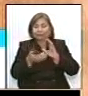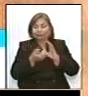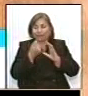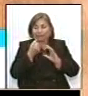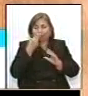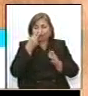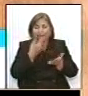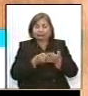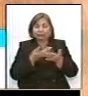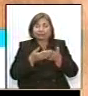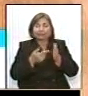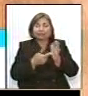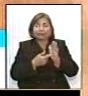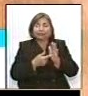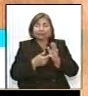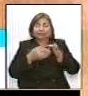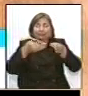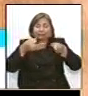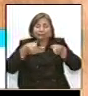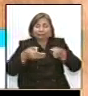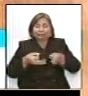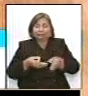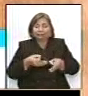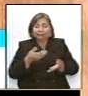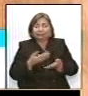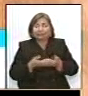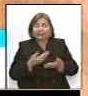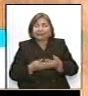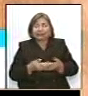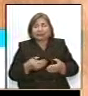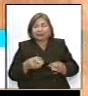pueda verificar que efectivamente es la fecha que corresponde.